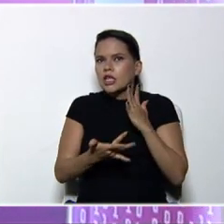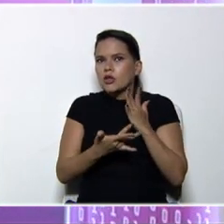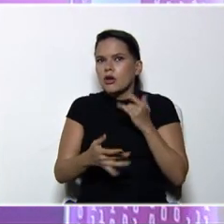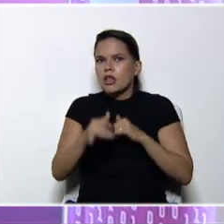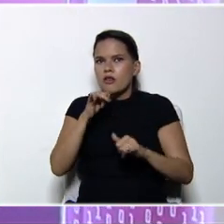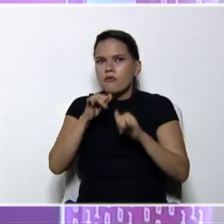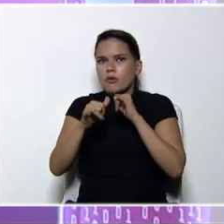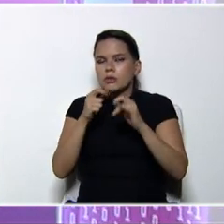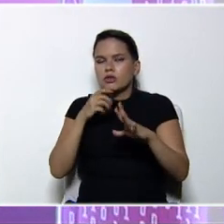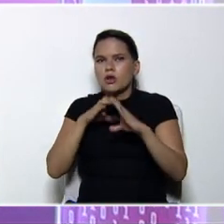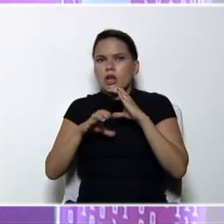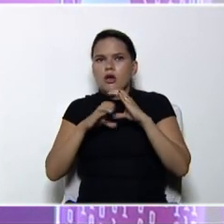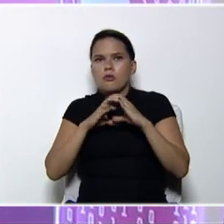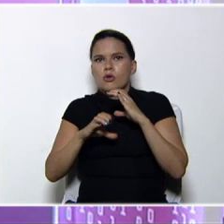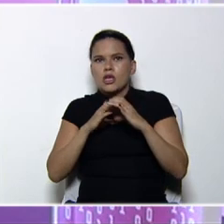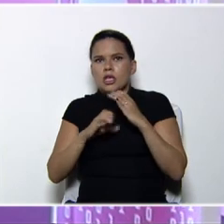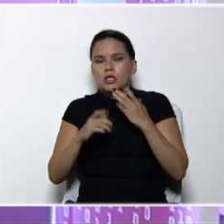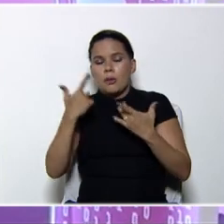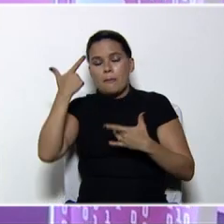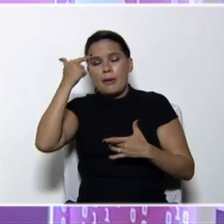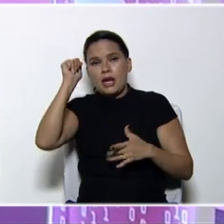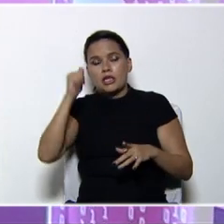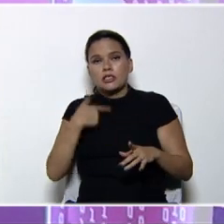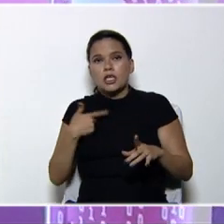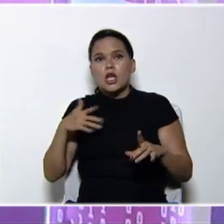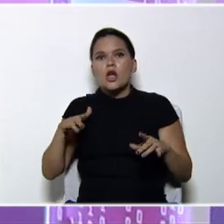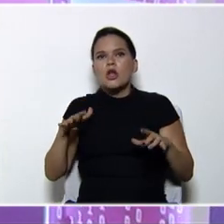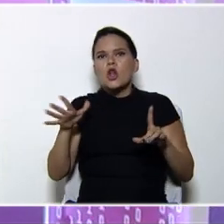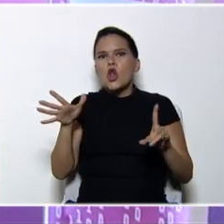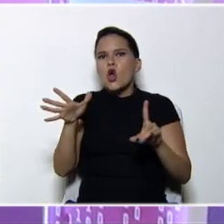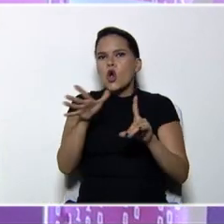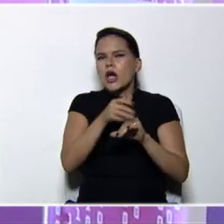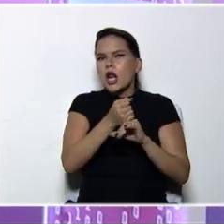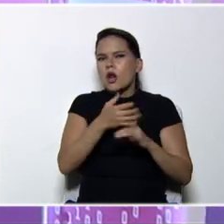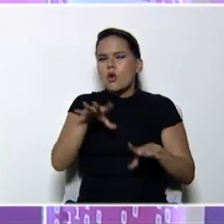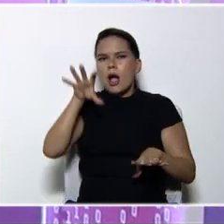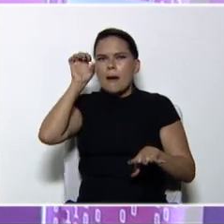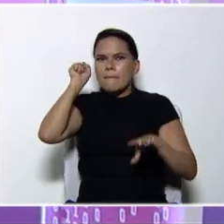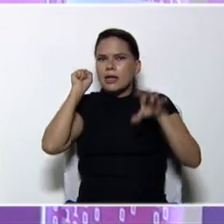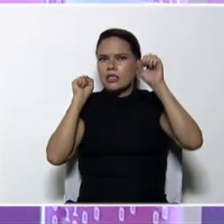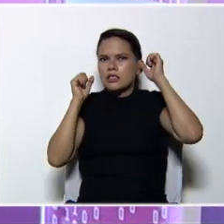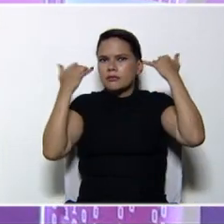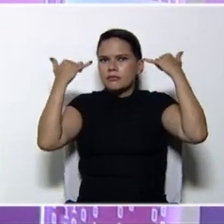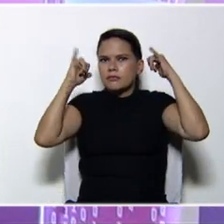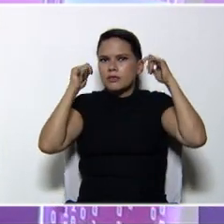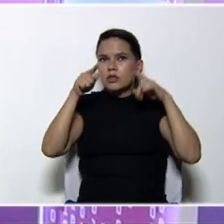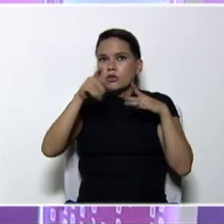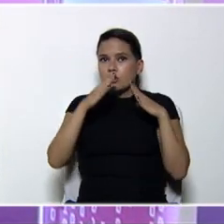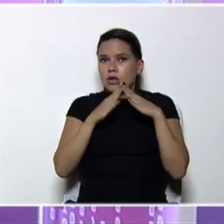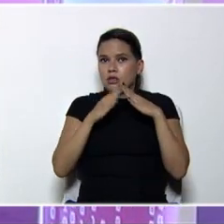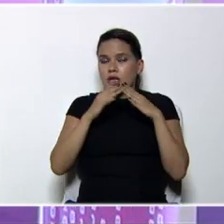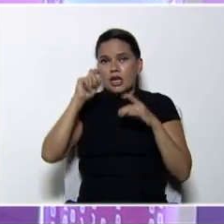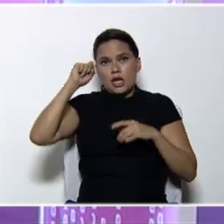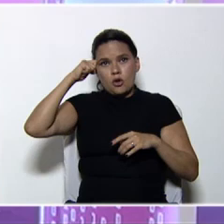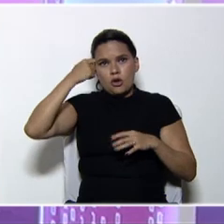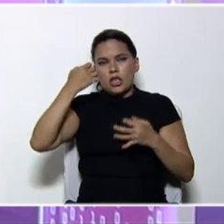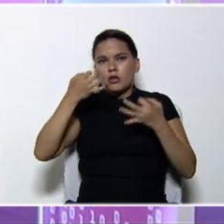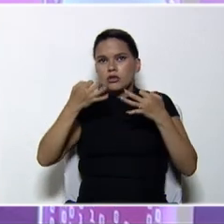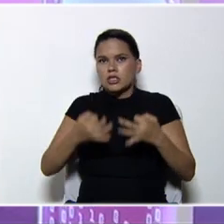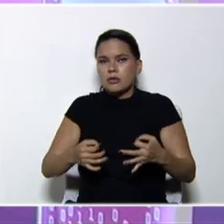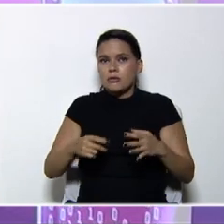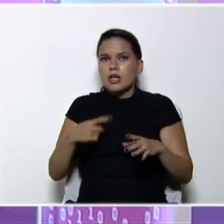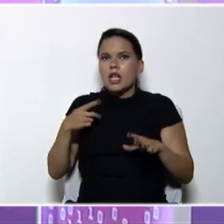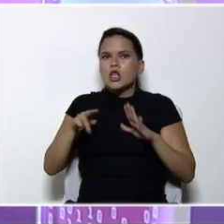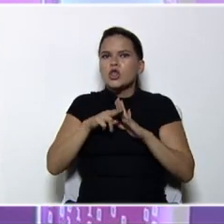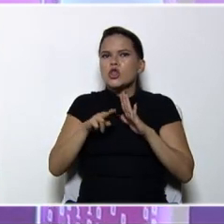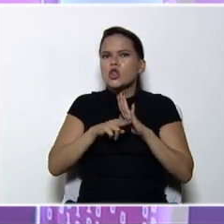información y la comunicación para así lograr un aprendizaje más significativo y divertido en sus hogares, recordando siempre mantener las medidas